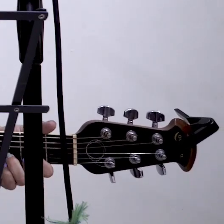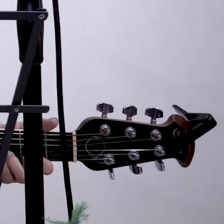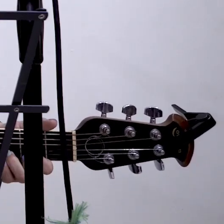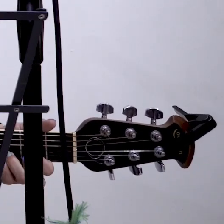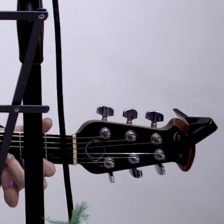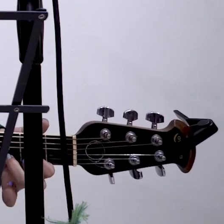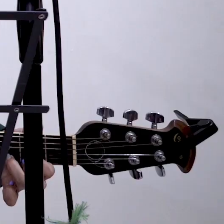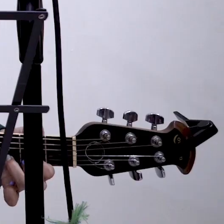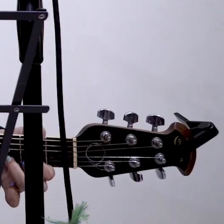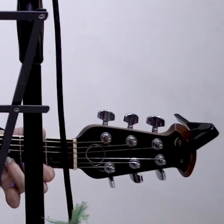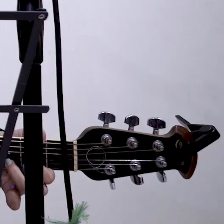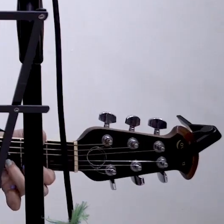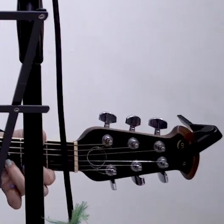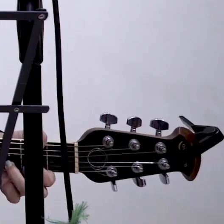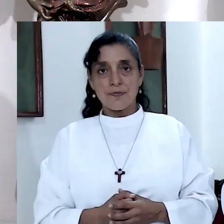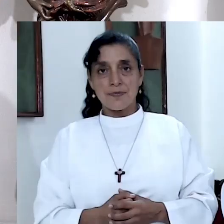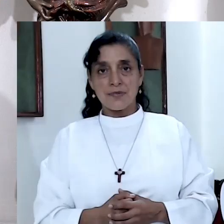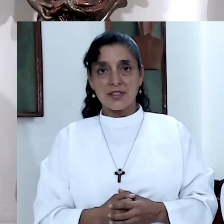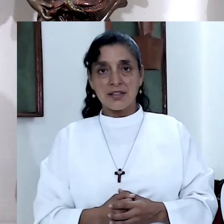clemente.